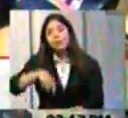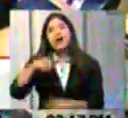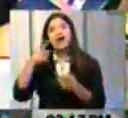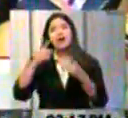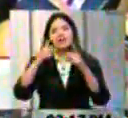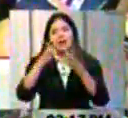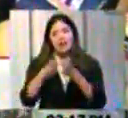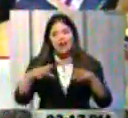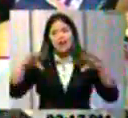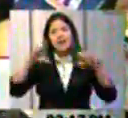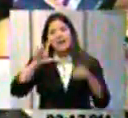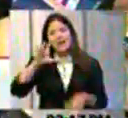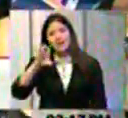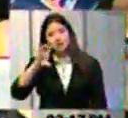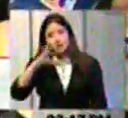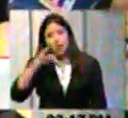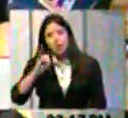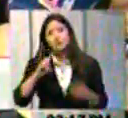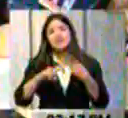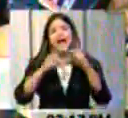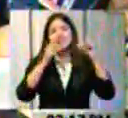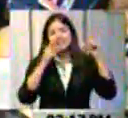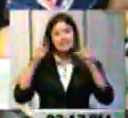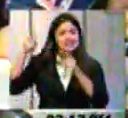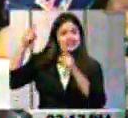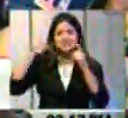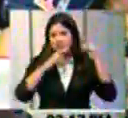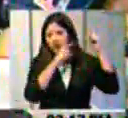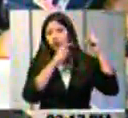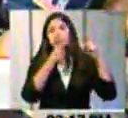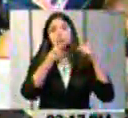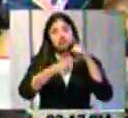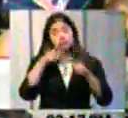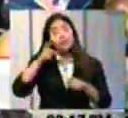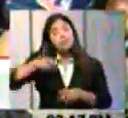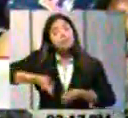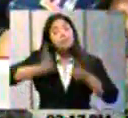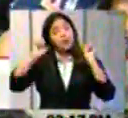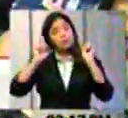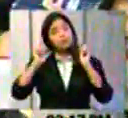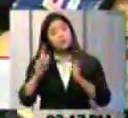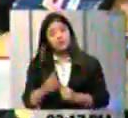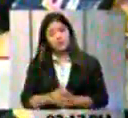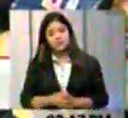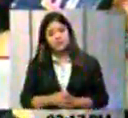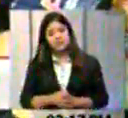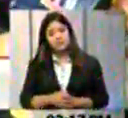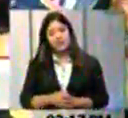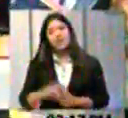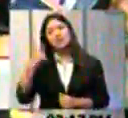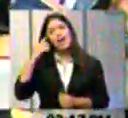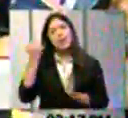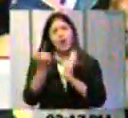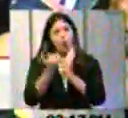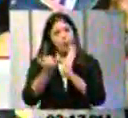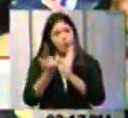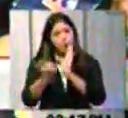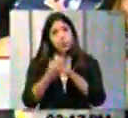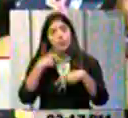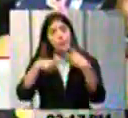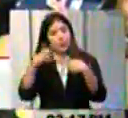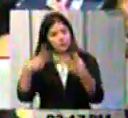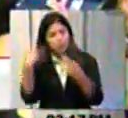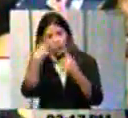lechosa, patilla, diferentes productos que les permite a ellos, bueno, en el caso de la compota, producirla u otros